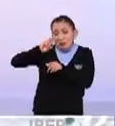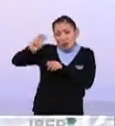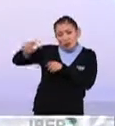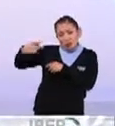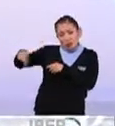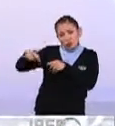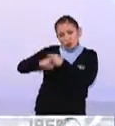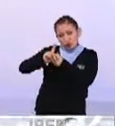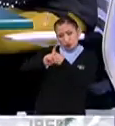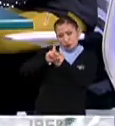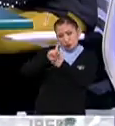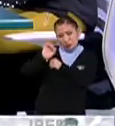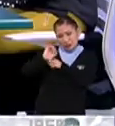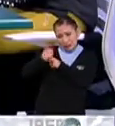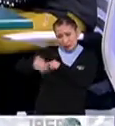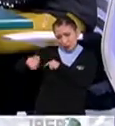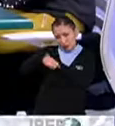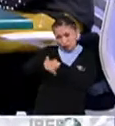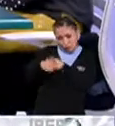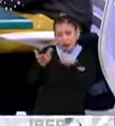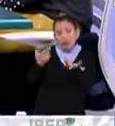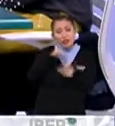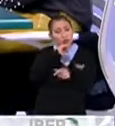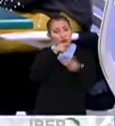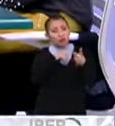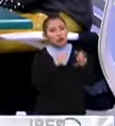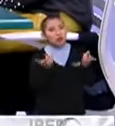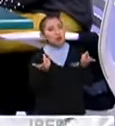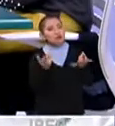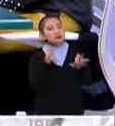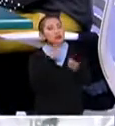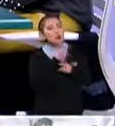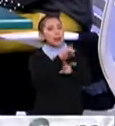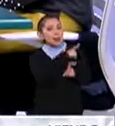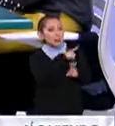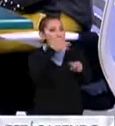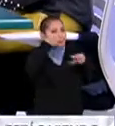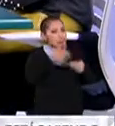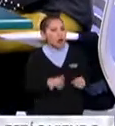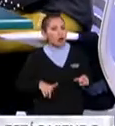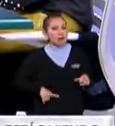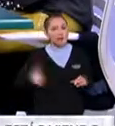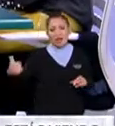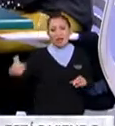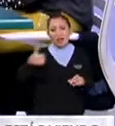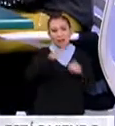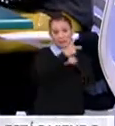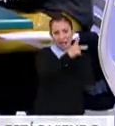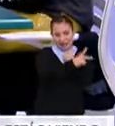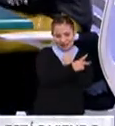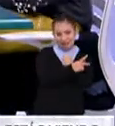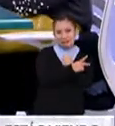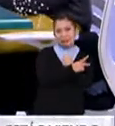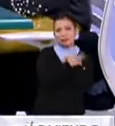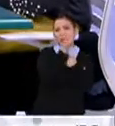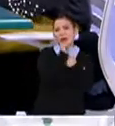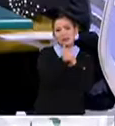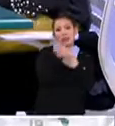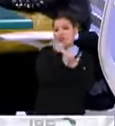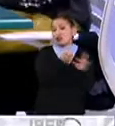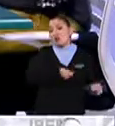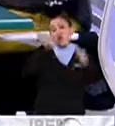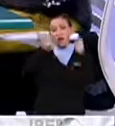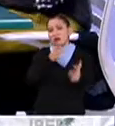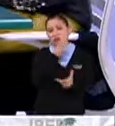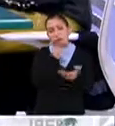situación? Y otra pregunta sería, ¿cuál sería la postura adecuada de los gobiernos, dado que, pues, obviamente no se puede utilizar la